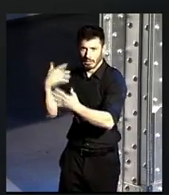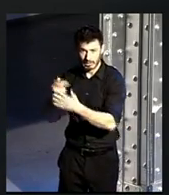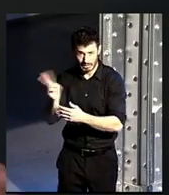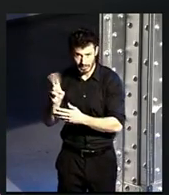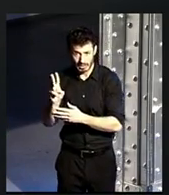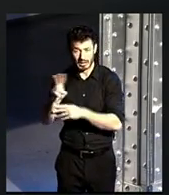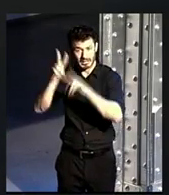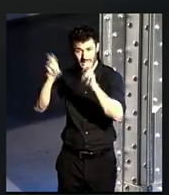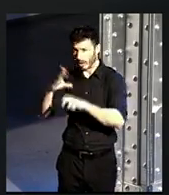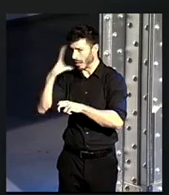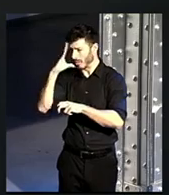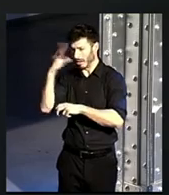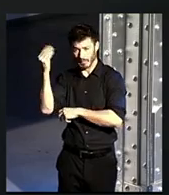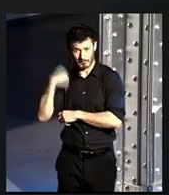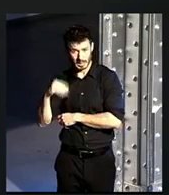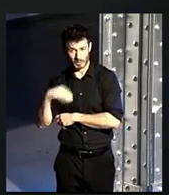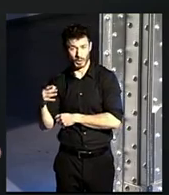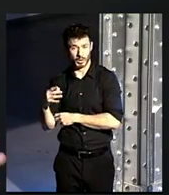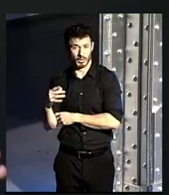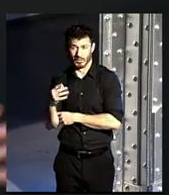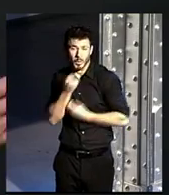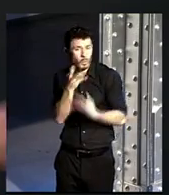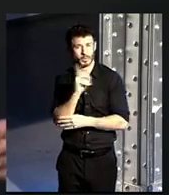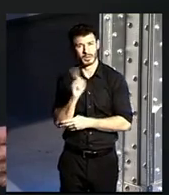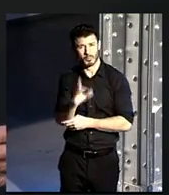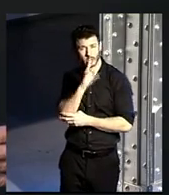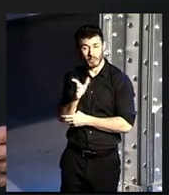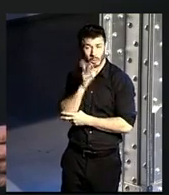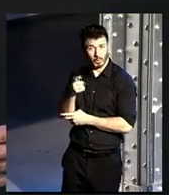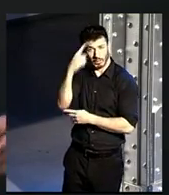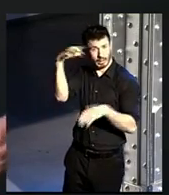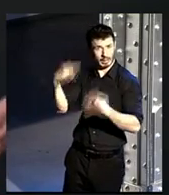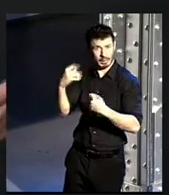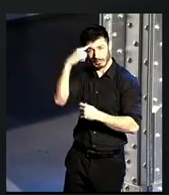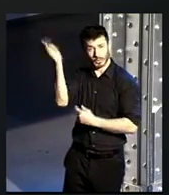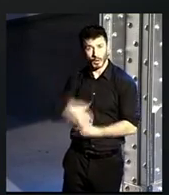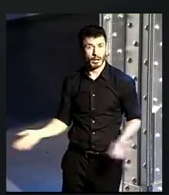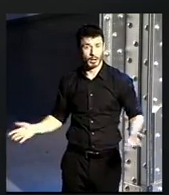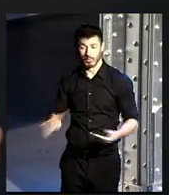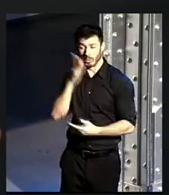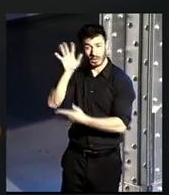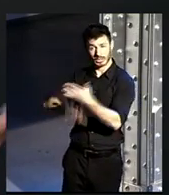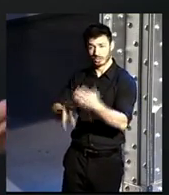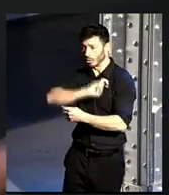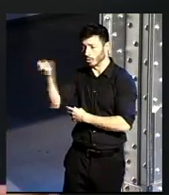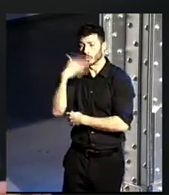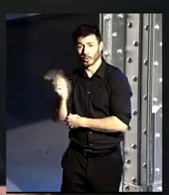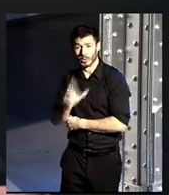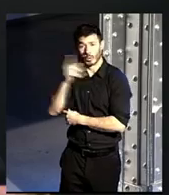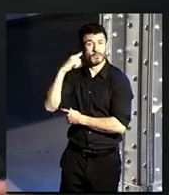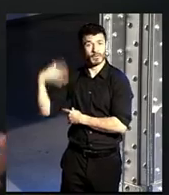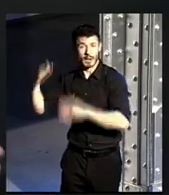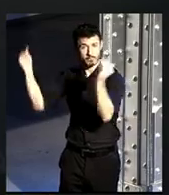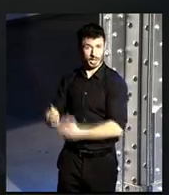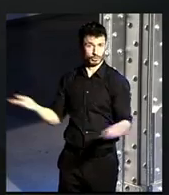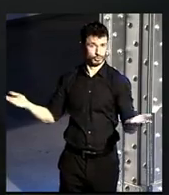Luna. Solamente, ¿por qué? Por ignorancia, porque no sabían, no conocen los otros textos que son mucho menos famosos que el de Verne,